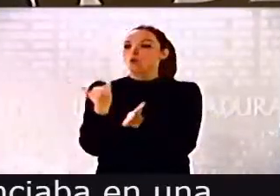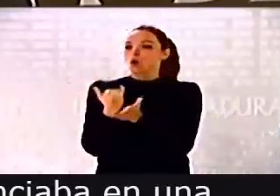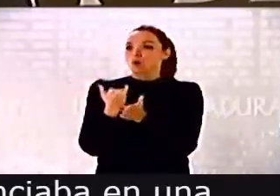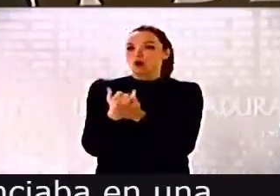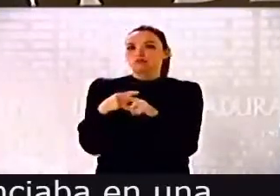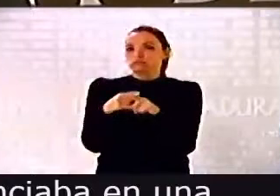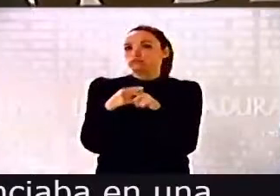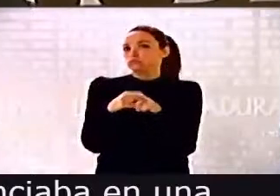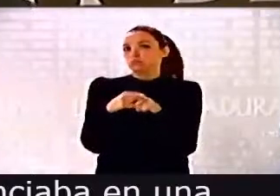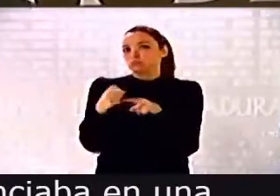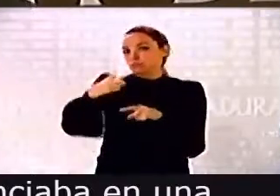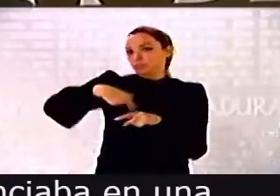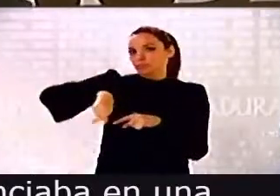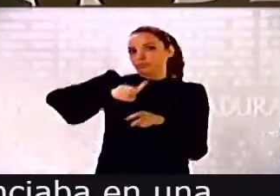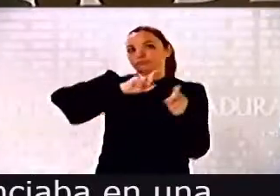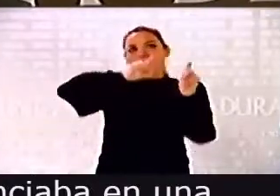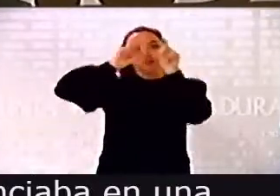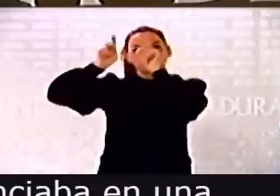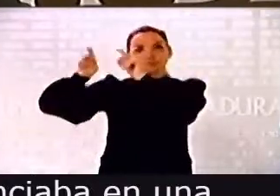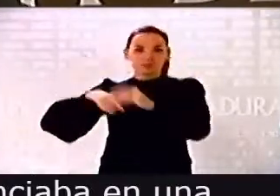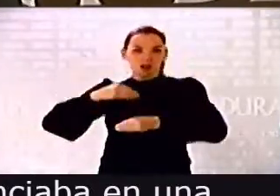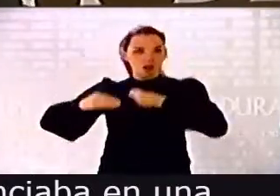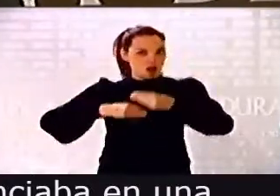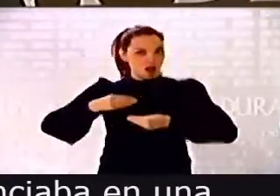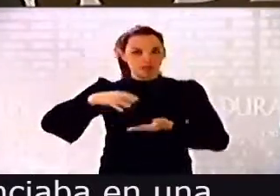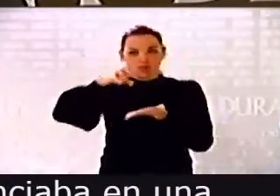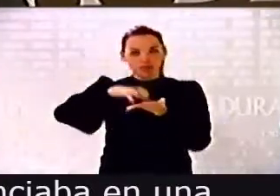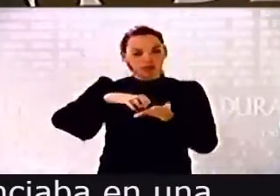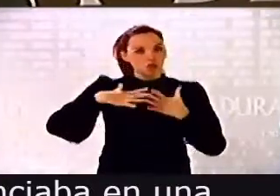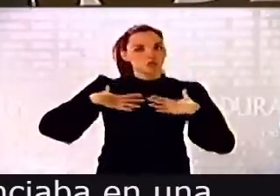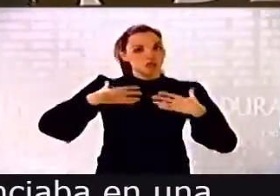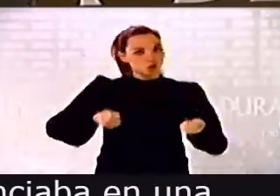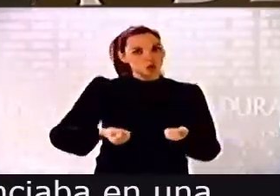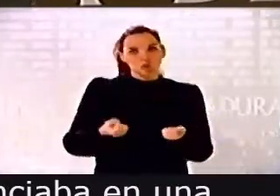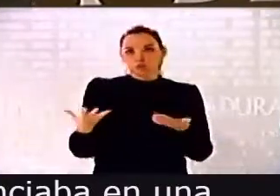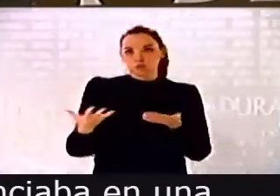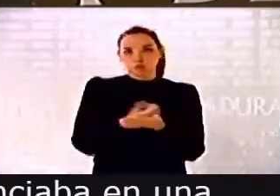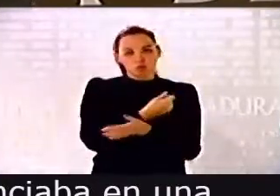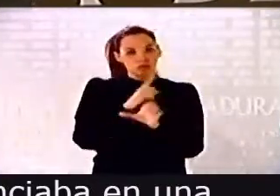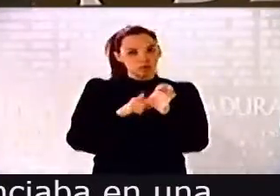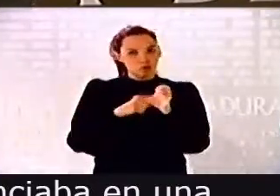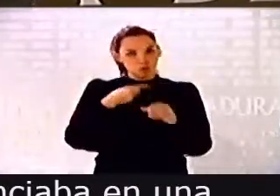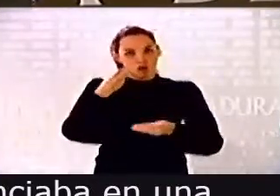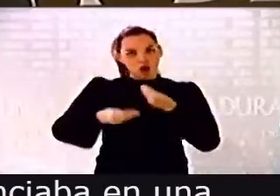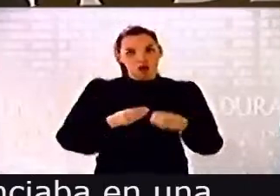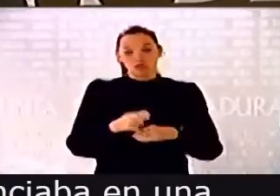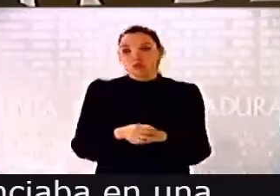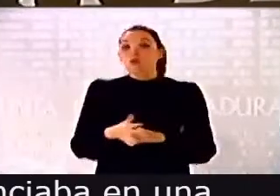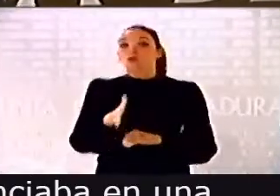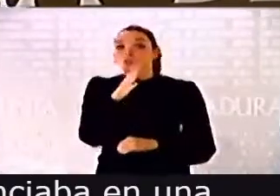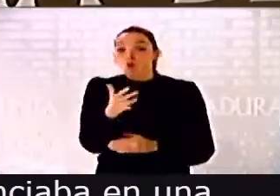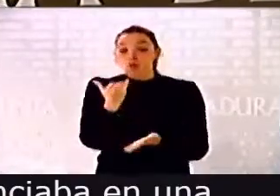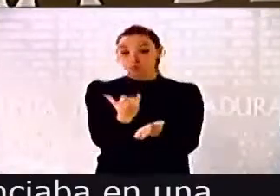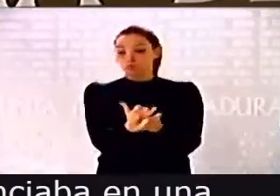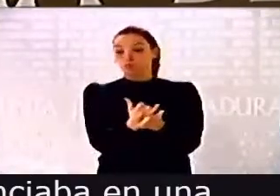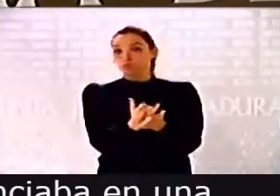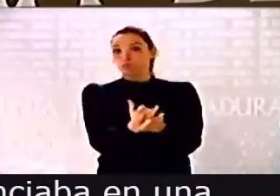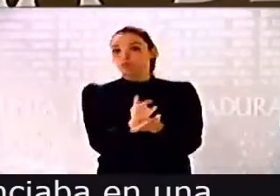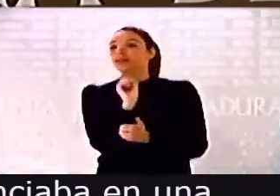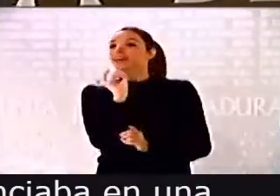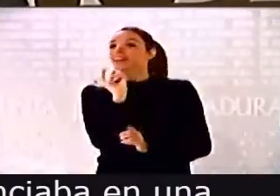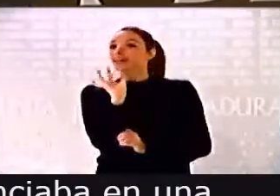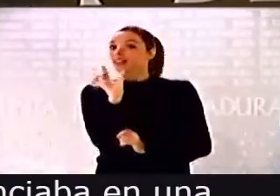distribuida por todos los centros sanitarios de nuestra comunidad autónoma, por cuanto en 15 minutos en una persona